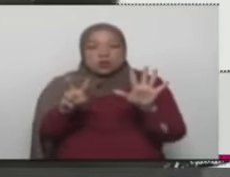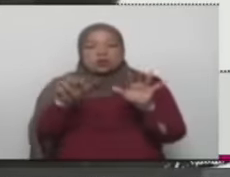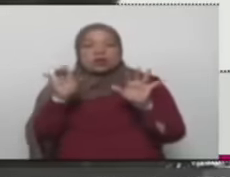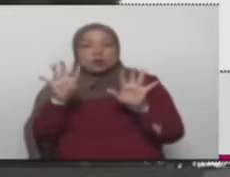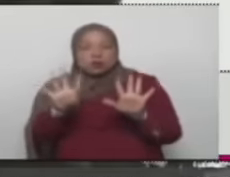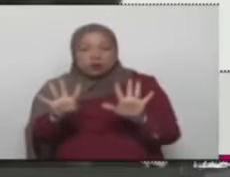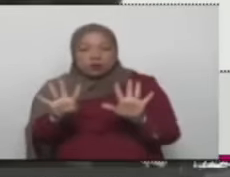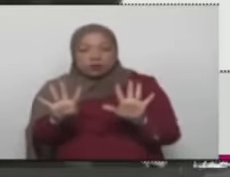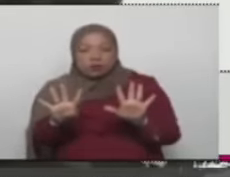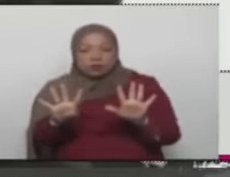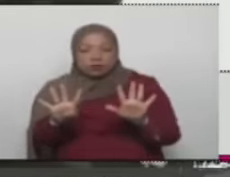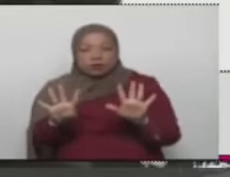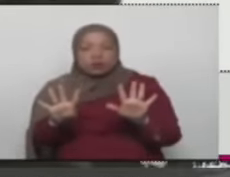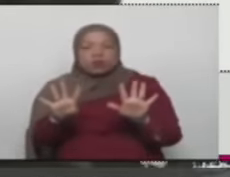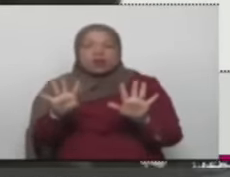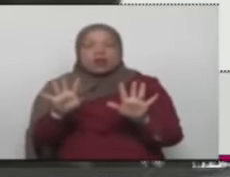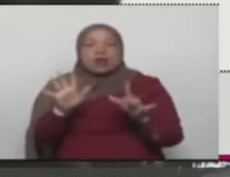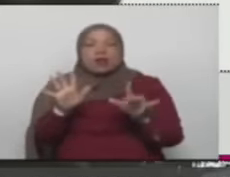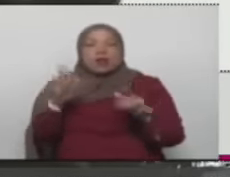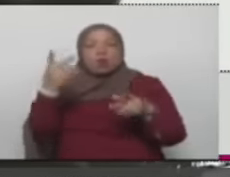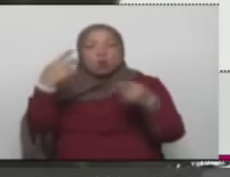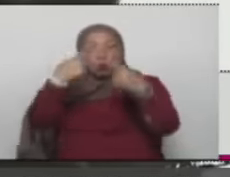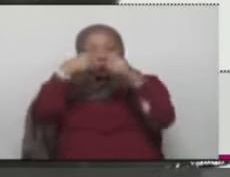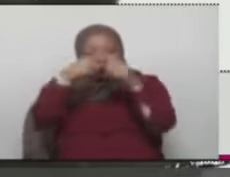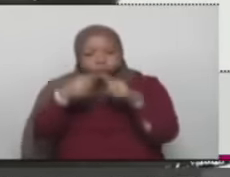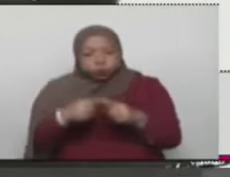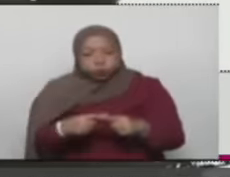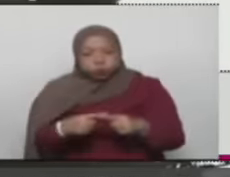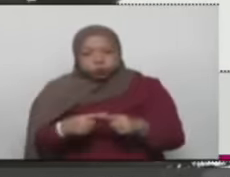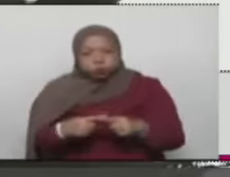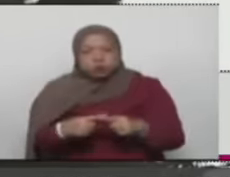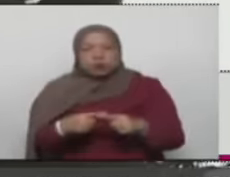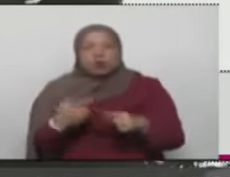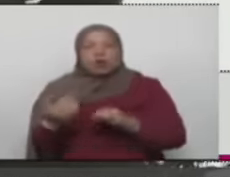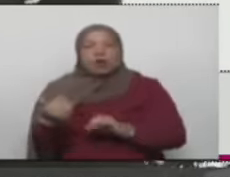279, se prevé un recurso